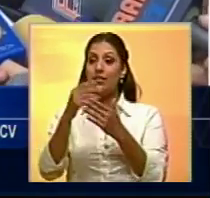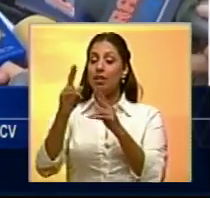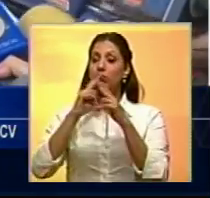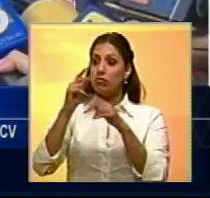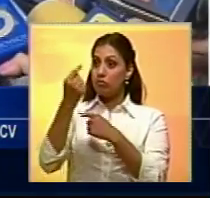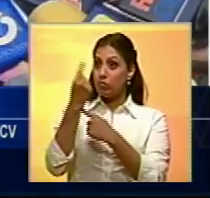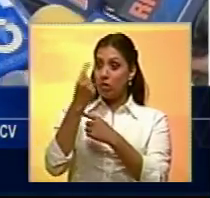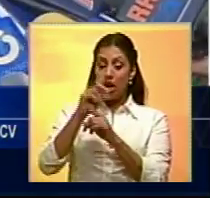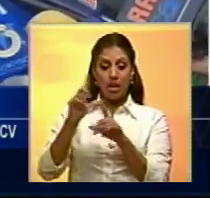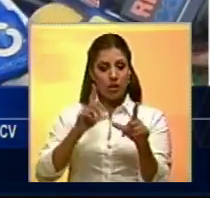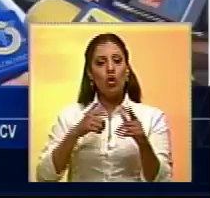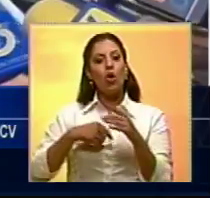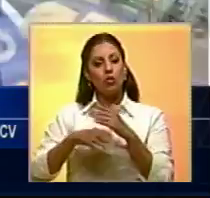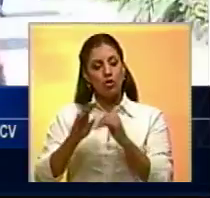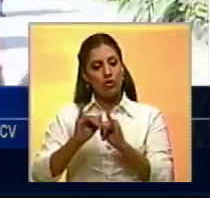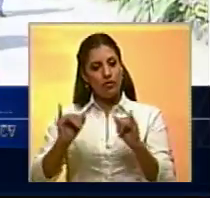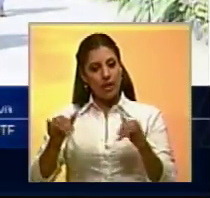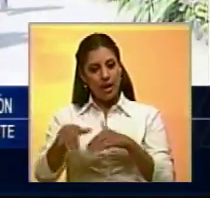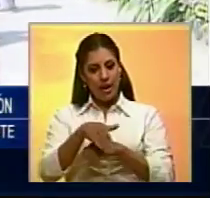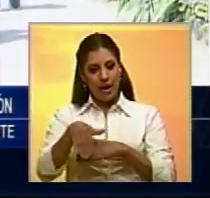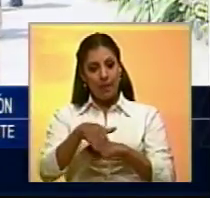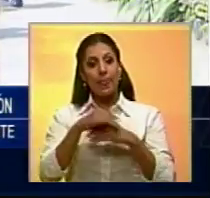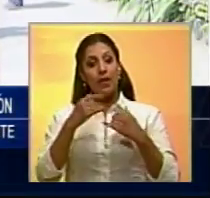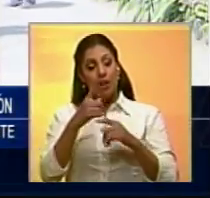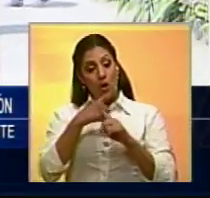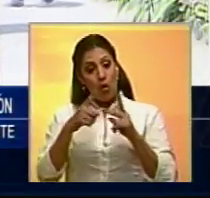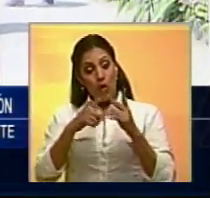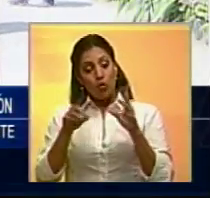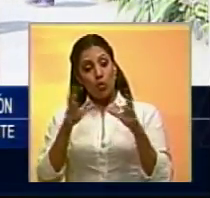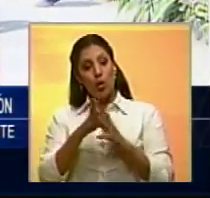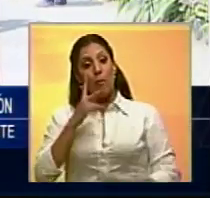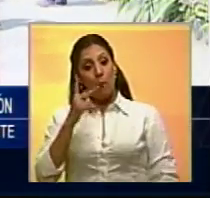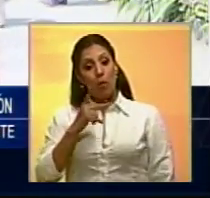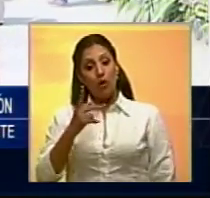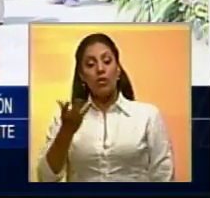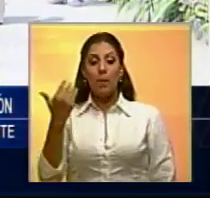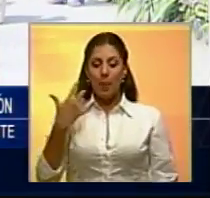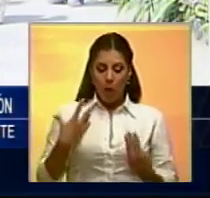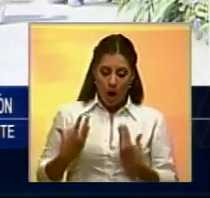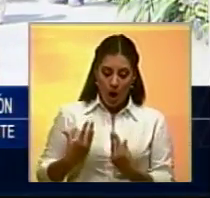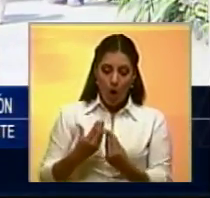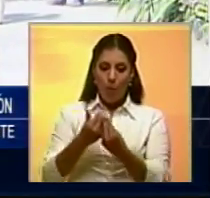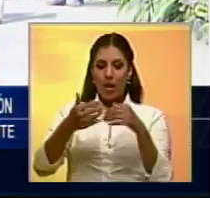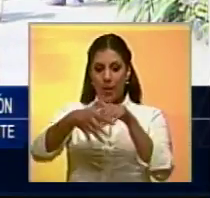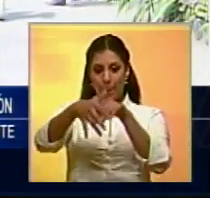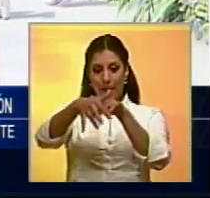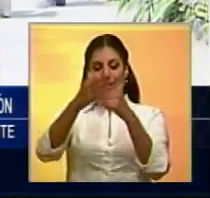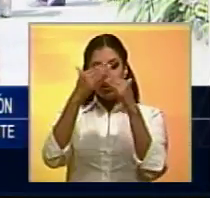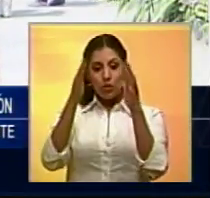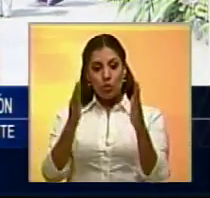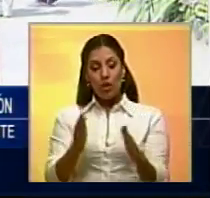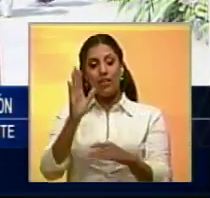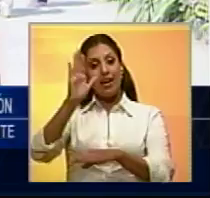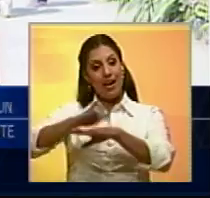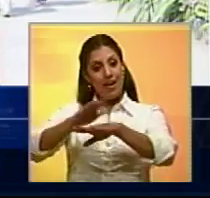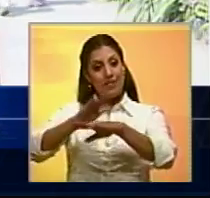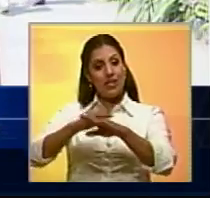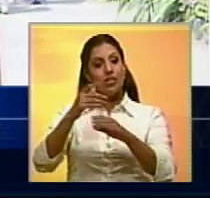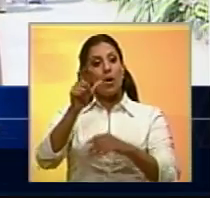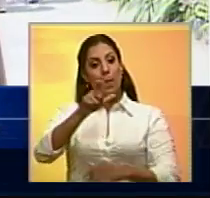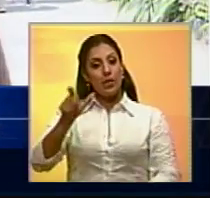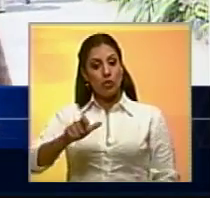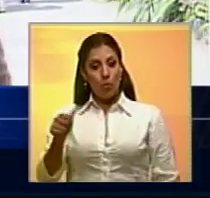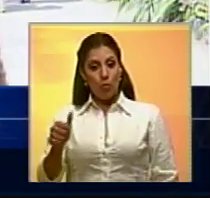exigencias no sean satisfechas. Se espera que diversos partidos políticos acompañen la manifestación. Los estudiantes han solicitado a los